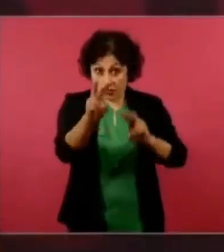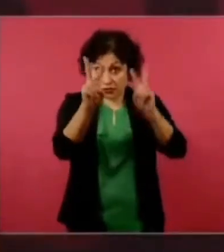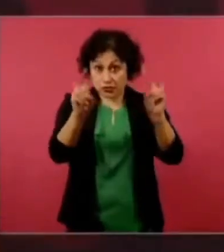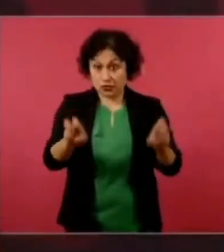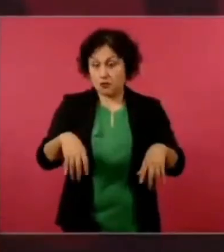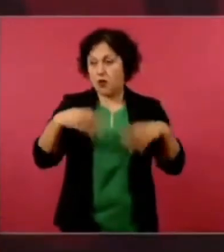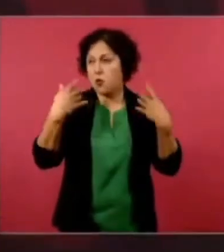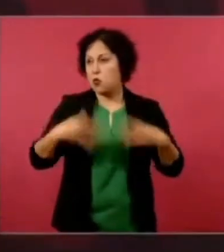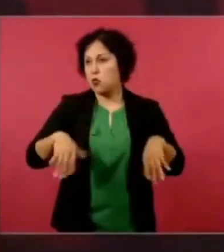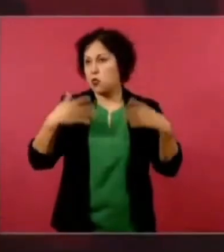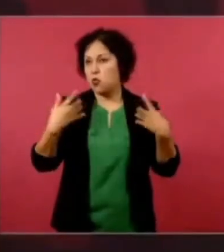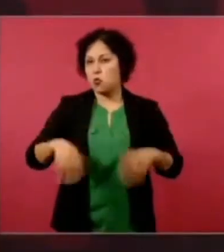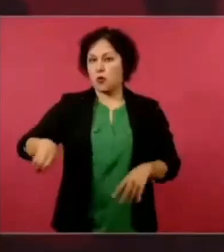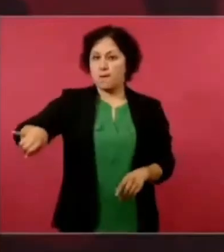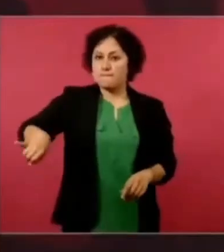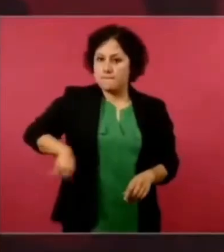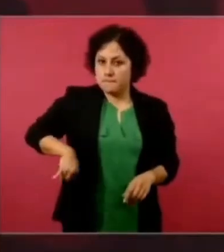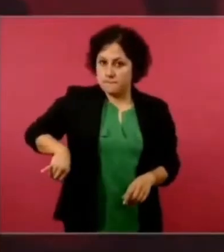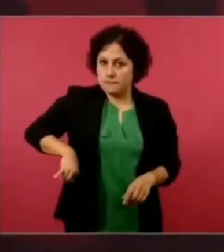me ha ayudado a mí?